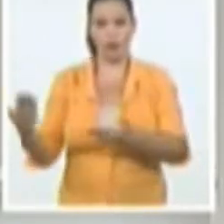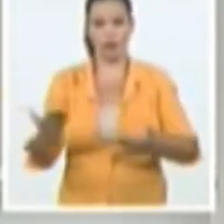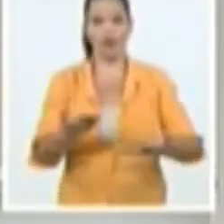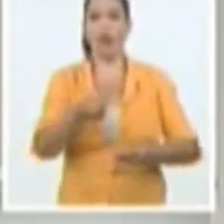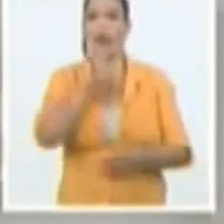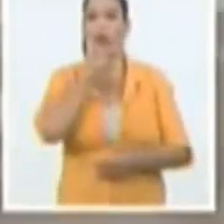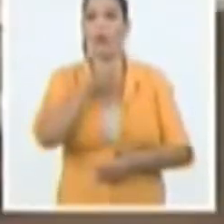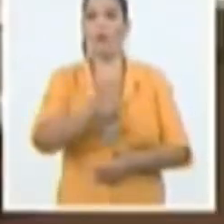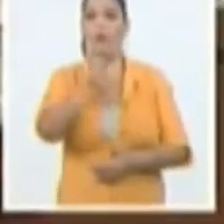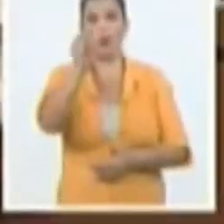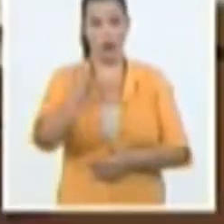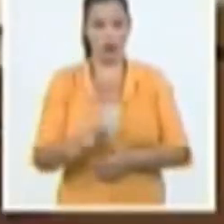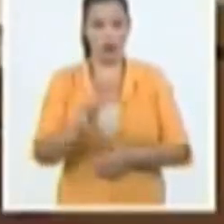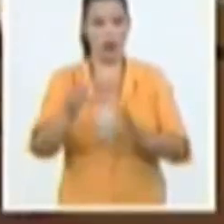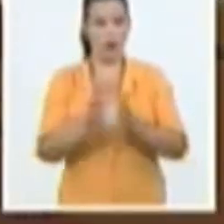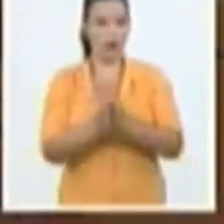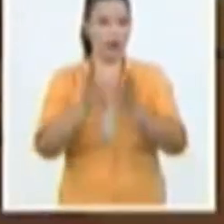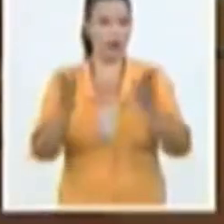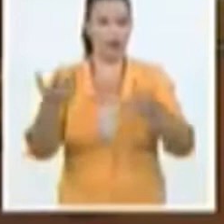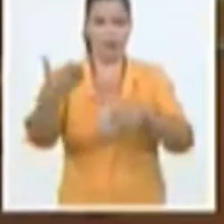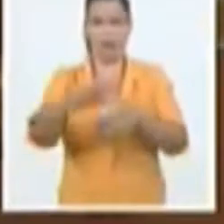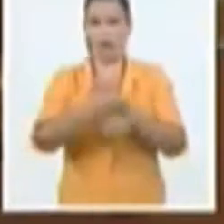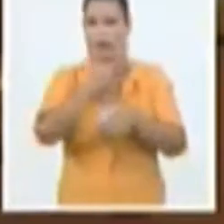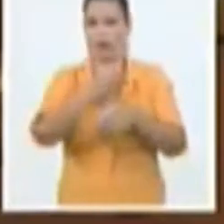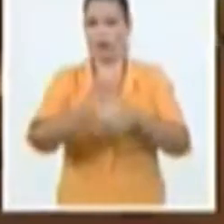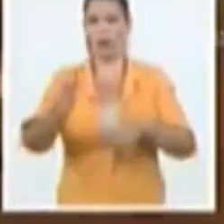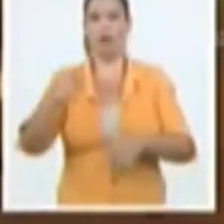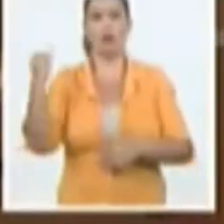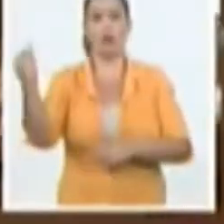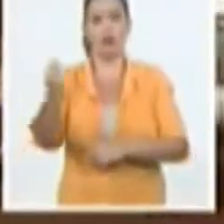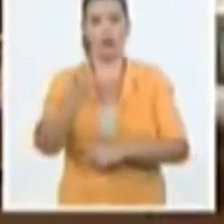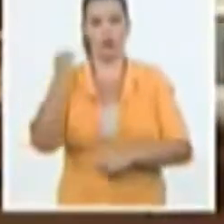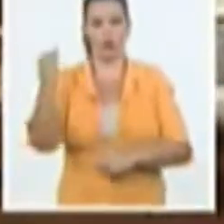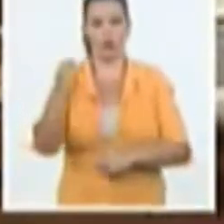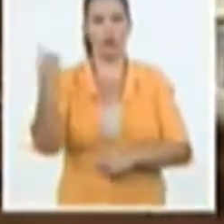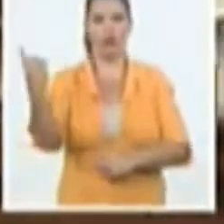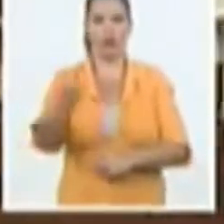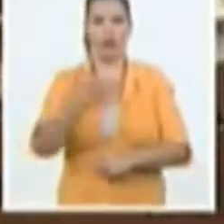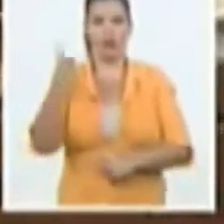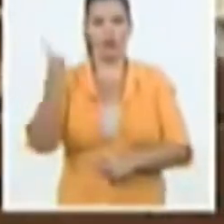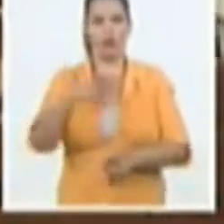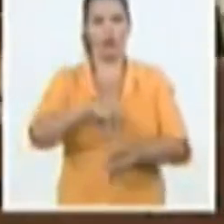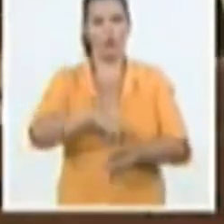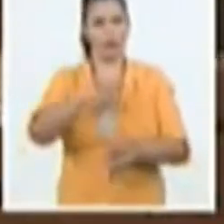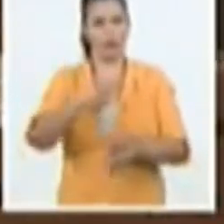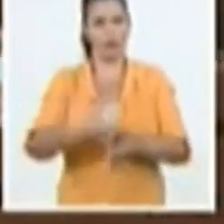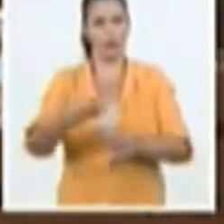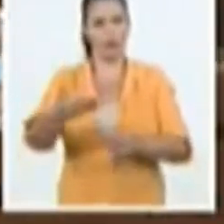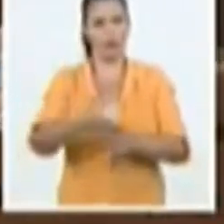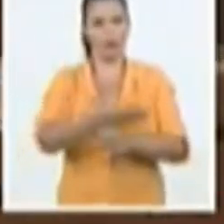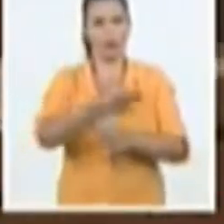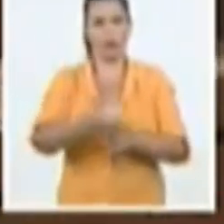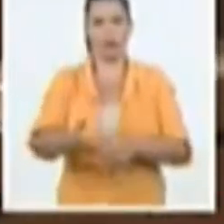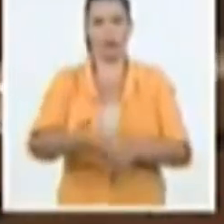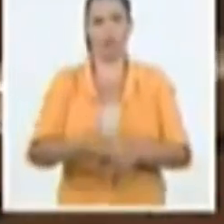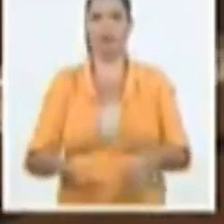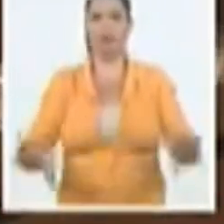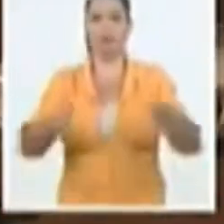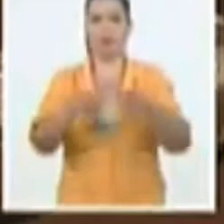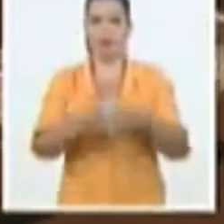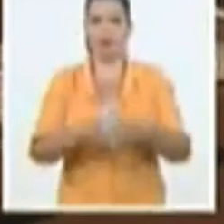comunicación nacional y a su vez a representantes de las organizaciones juveniles y estudiantiles. Se encuentran